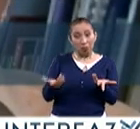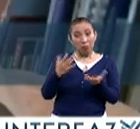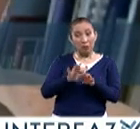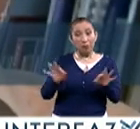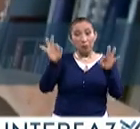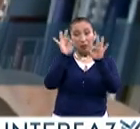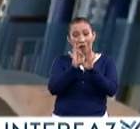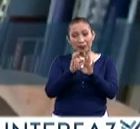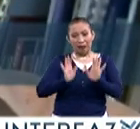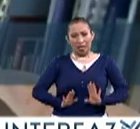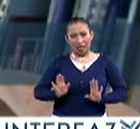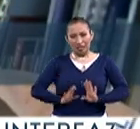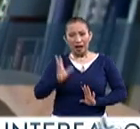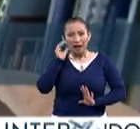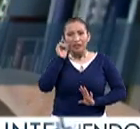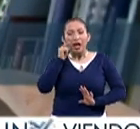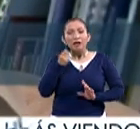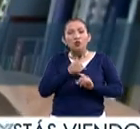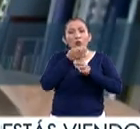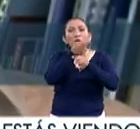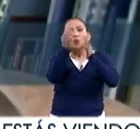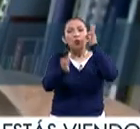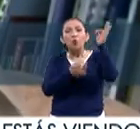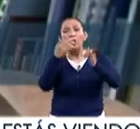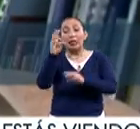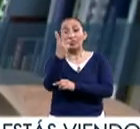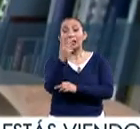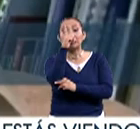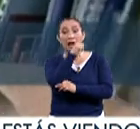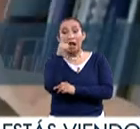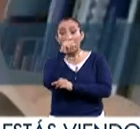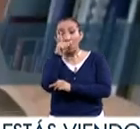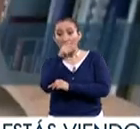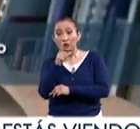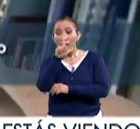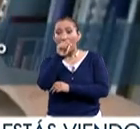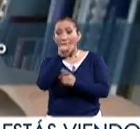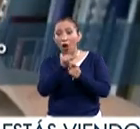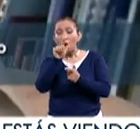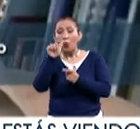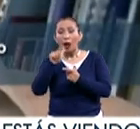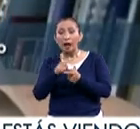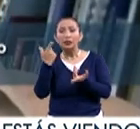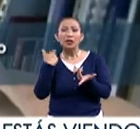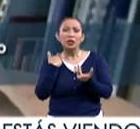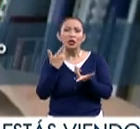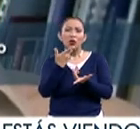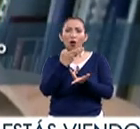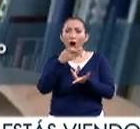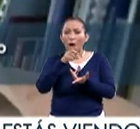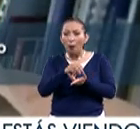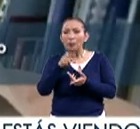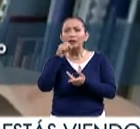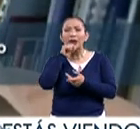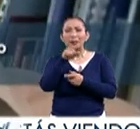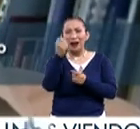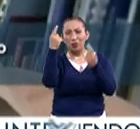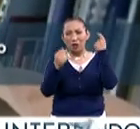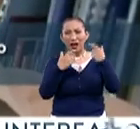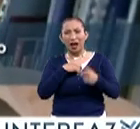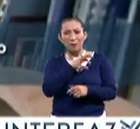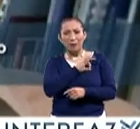3 languages. It broadcasts in Lao Lum, Khmu and Hmong. So some of the people had really for the first time access to